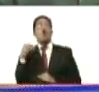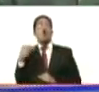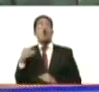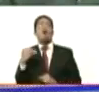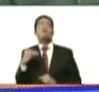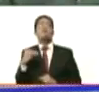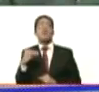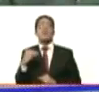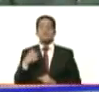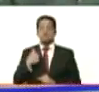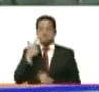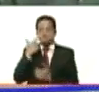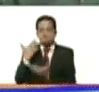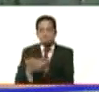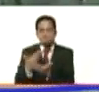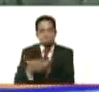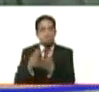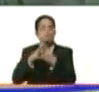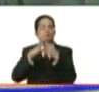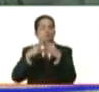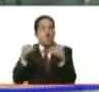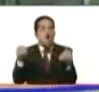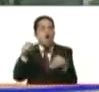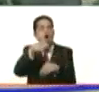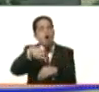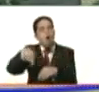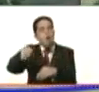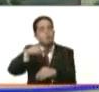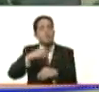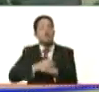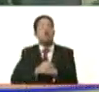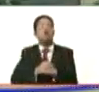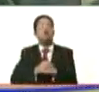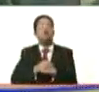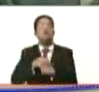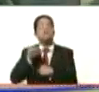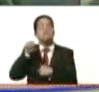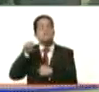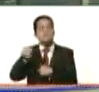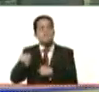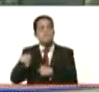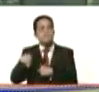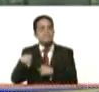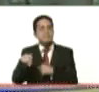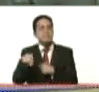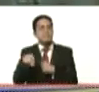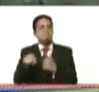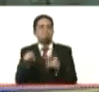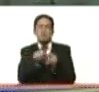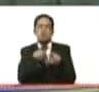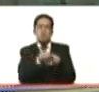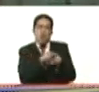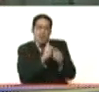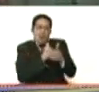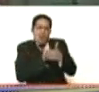vivir todas las circunstancias que llevaron al parto doloroso del 4 de